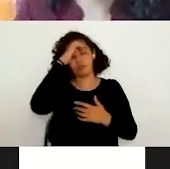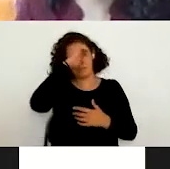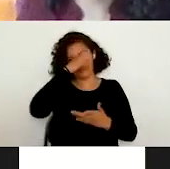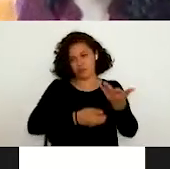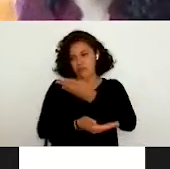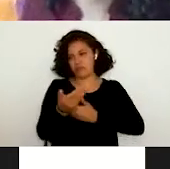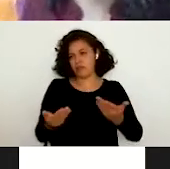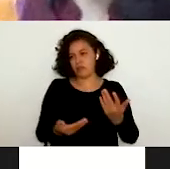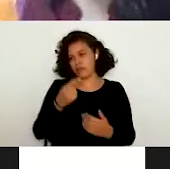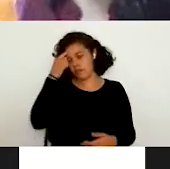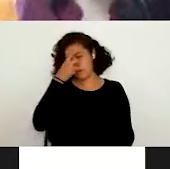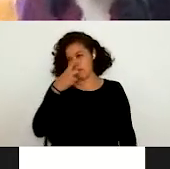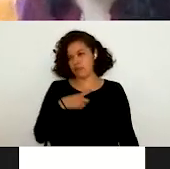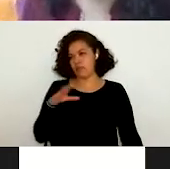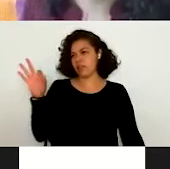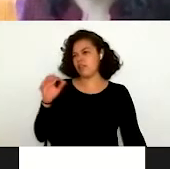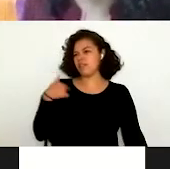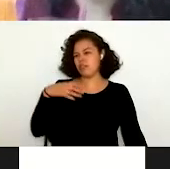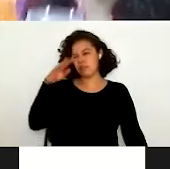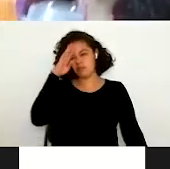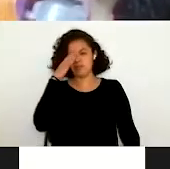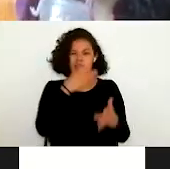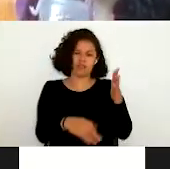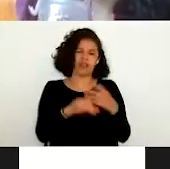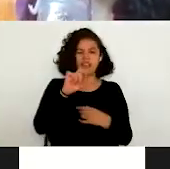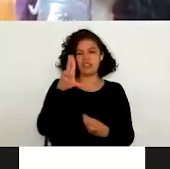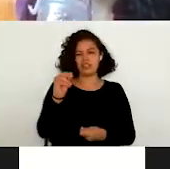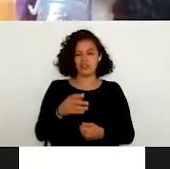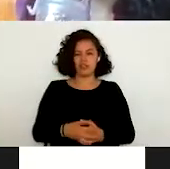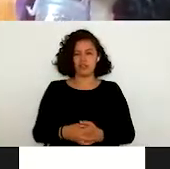nos puedan decir, tal vez no tomé esto en cuenta o tal vez sí.